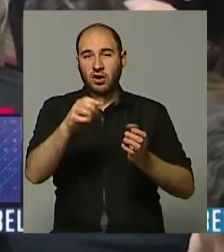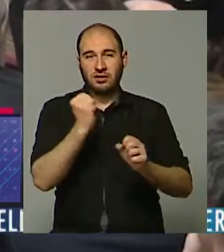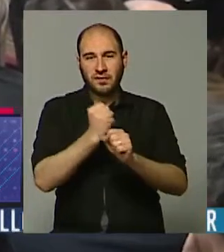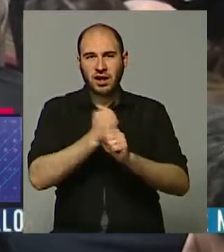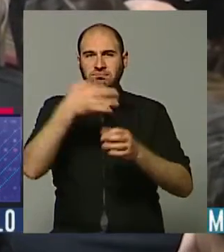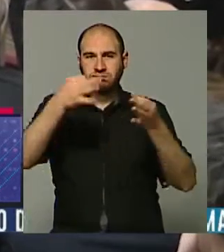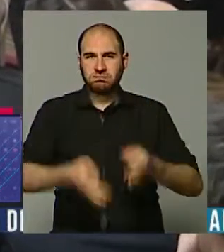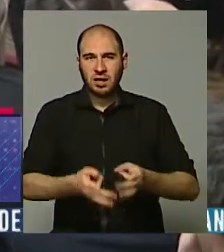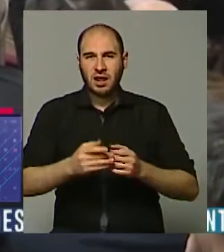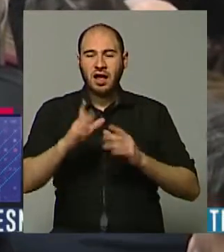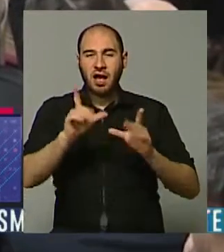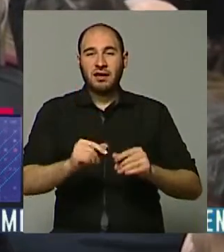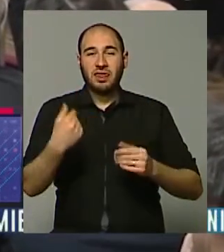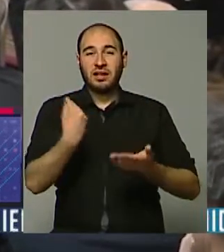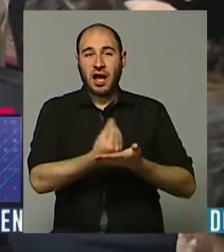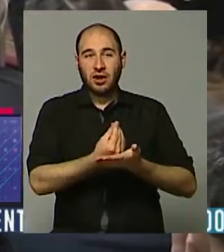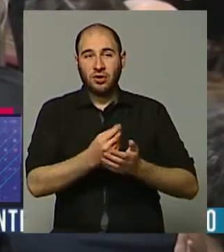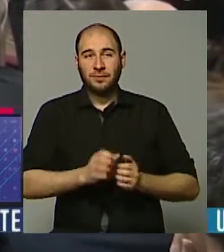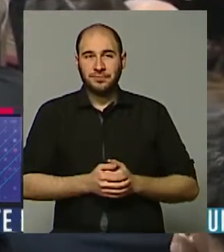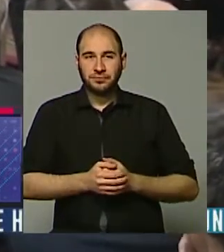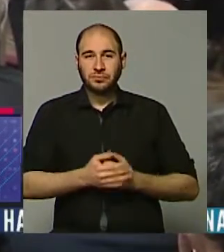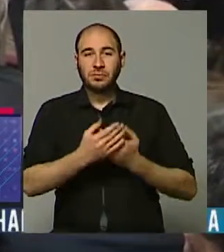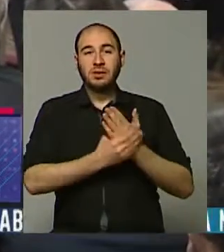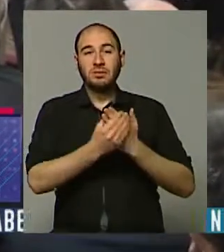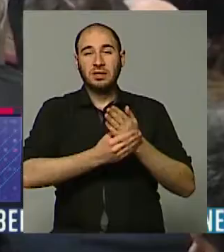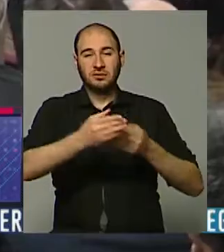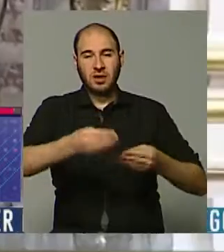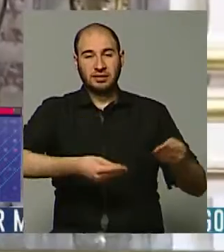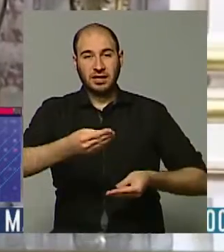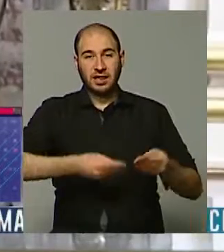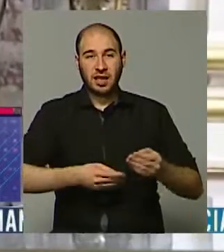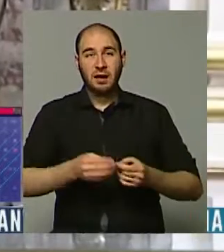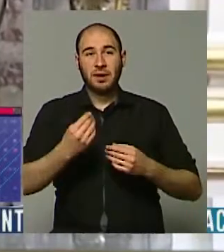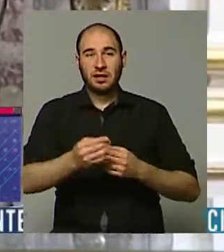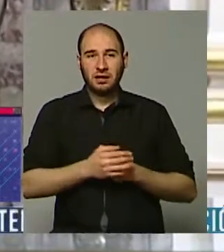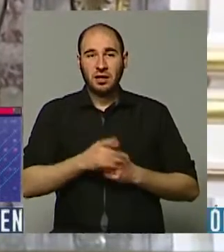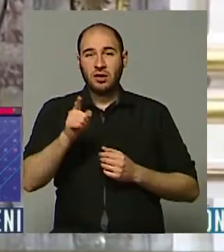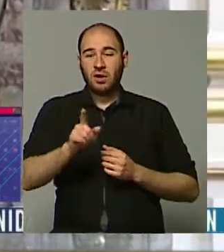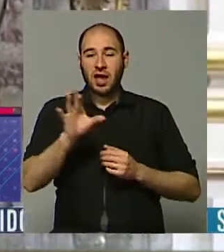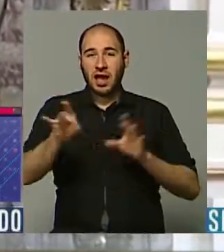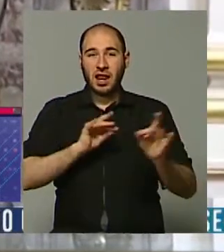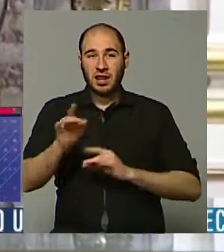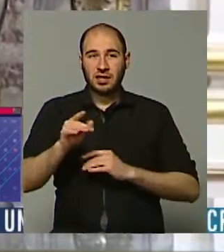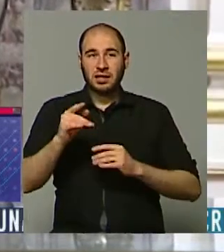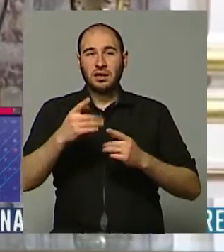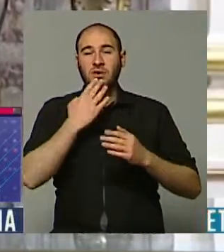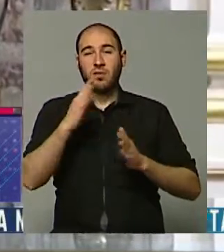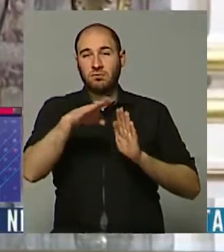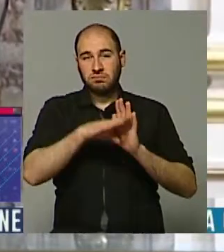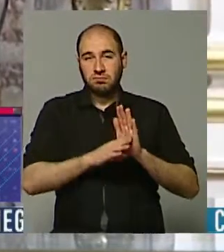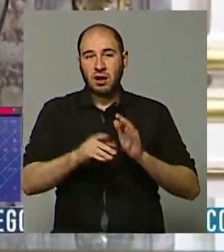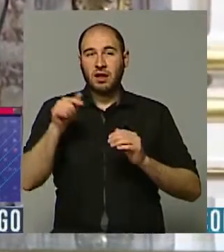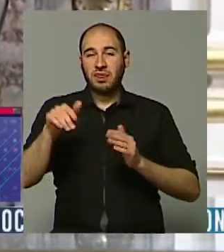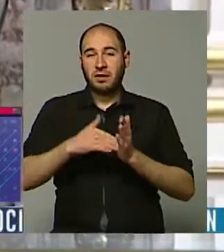con lealtad y patriotismo el cargo de ministro de Hacienda para el que habéis sido nombrado, cumpliendo y haciendo cumplir en cuanto